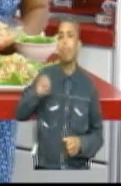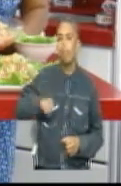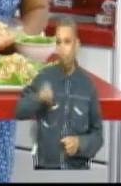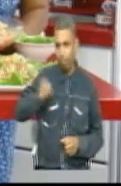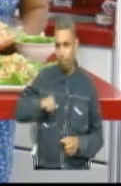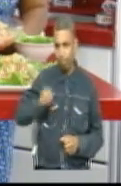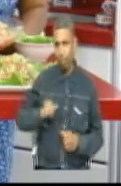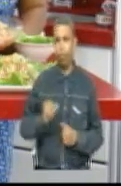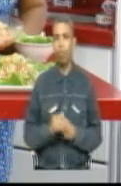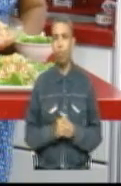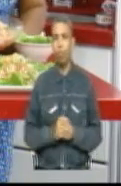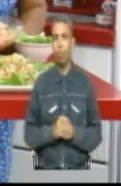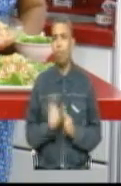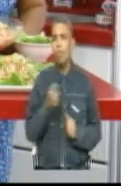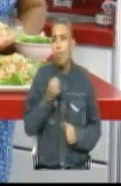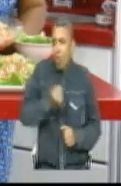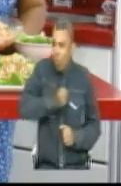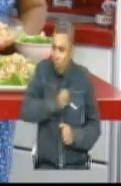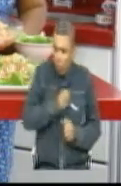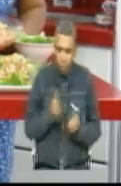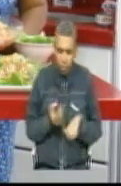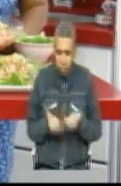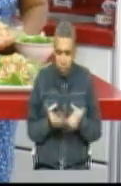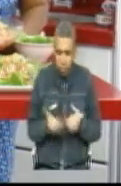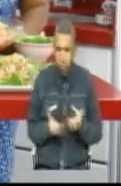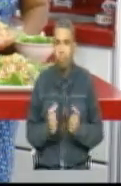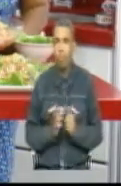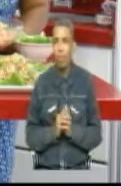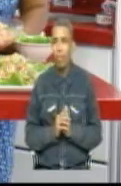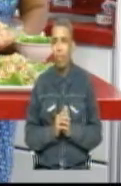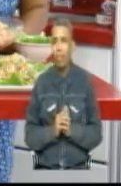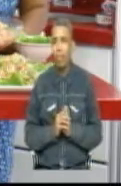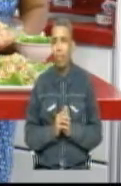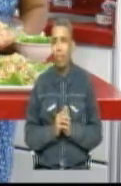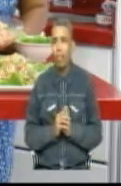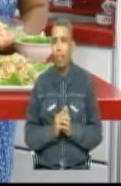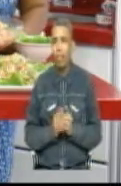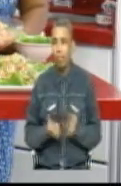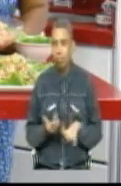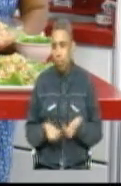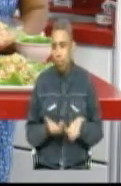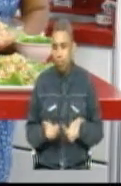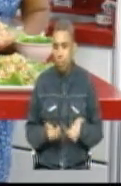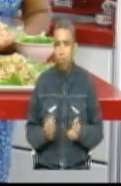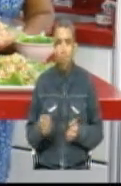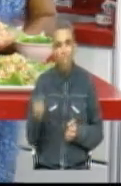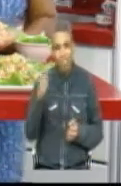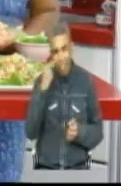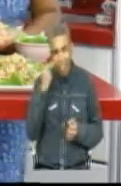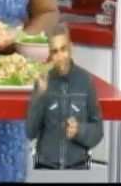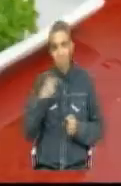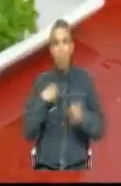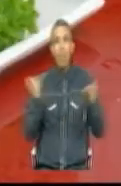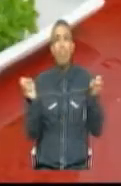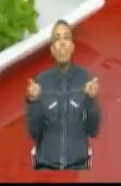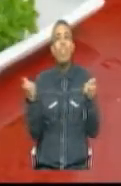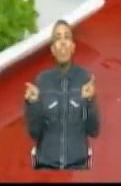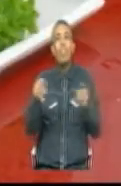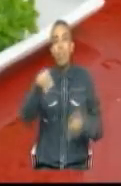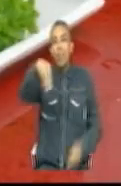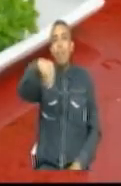como me gusta tanto la cocina yo me pierdo masterchef cuando la representa entonces mucho ahora